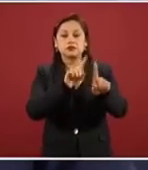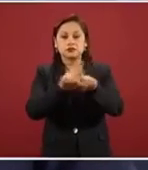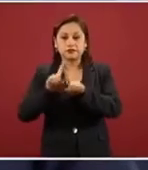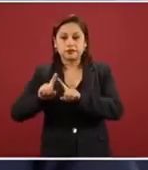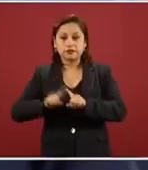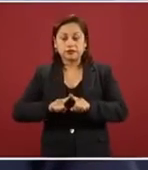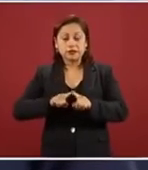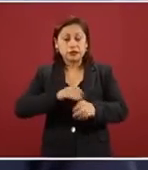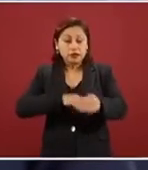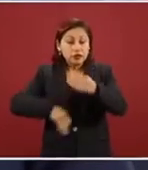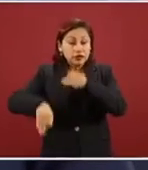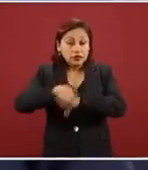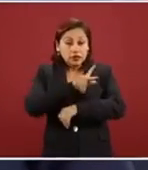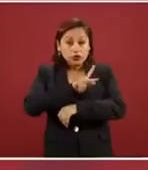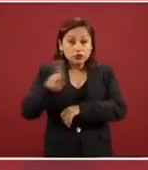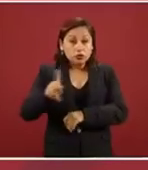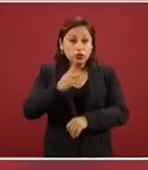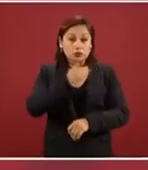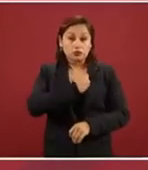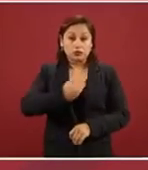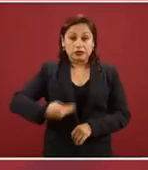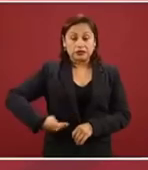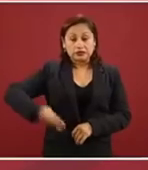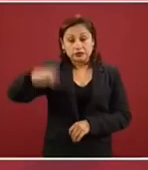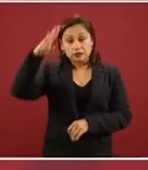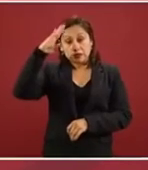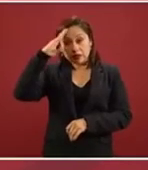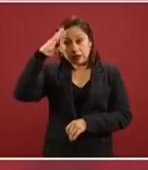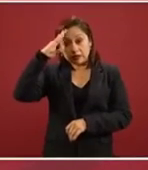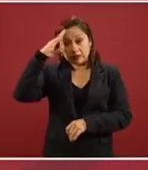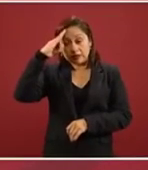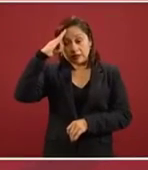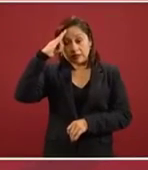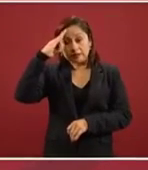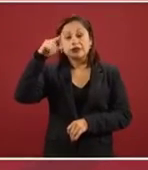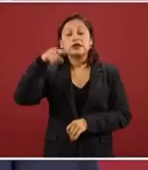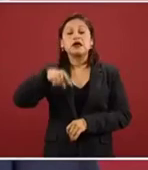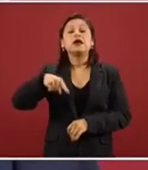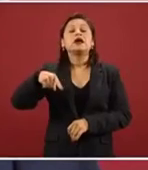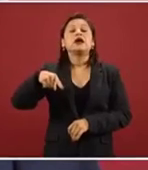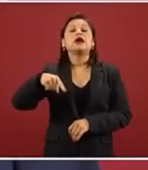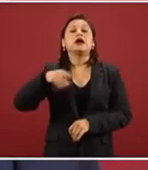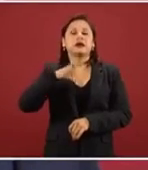municipales van a tener Banco de Bienestar.